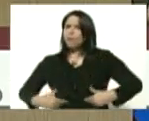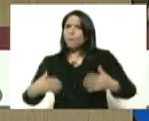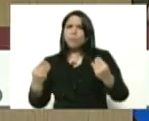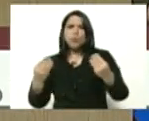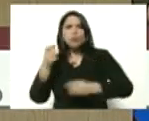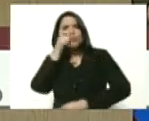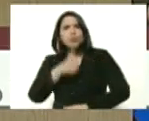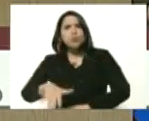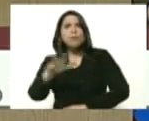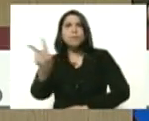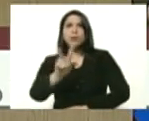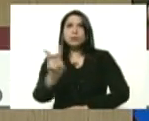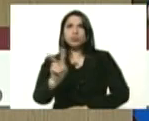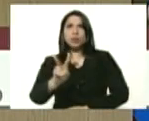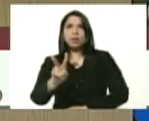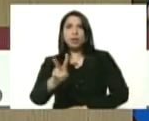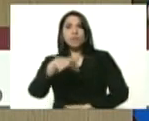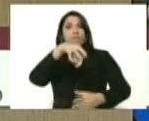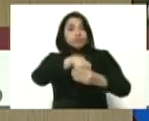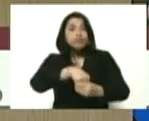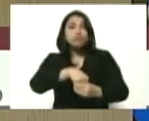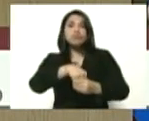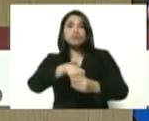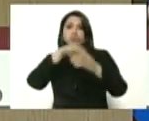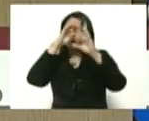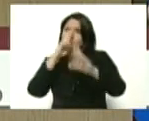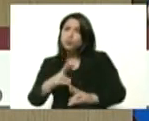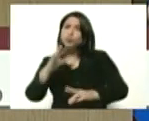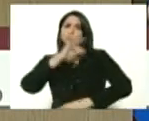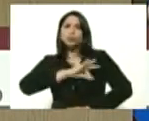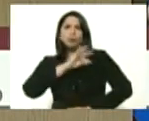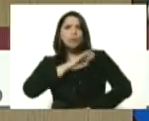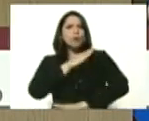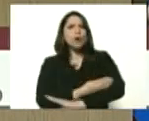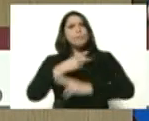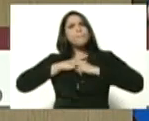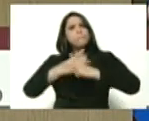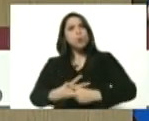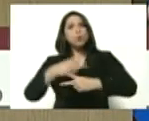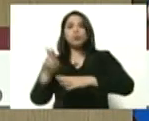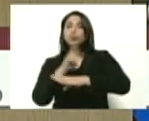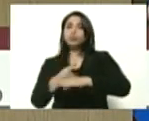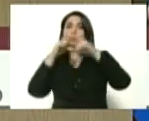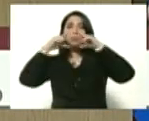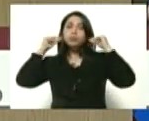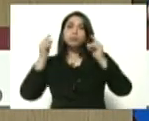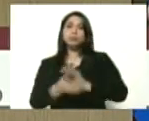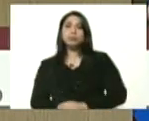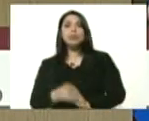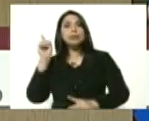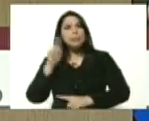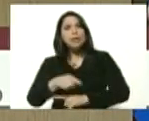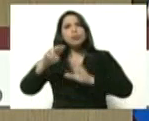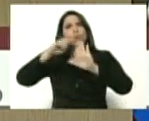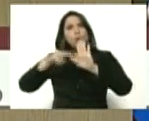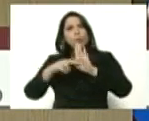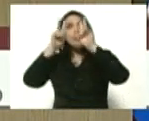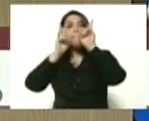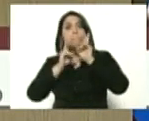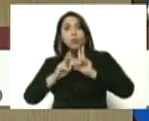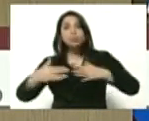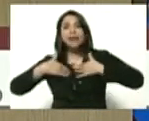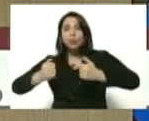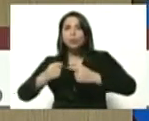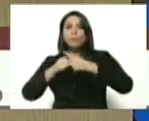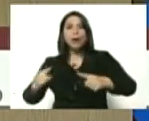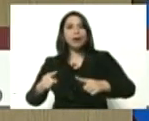pueblo de Venezuela en su cuarentena social, radical, voluntaria, en el uso del tapaboca, en las normas de higiene, para